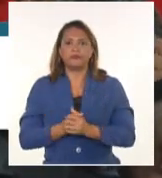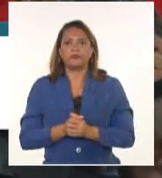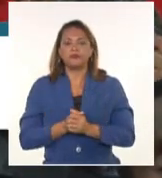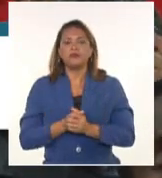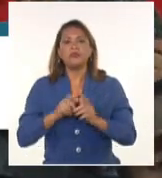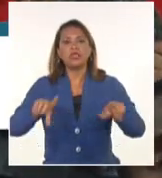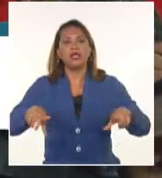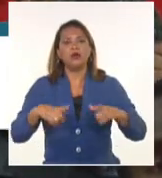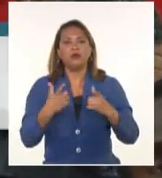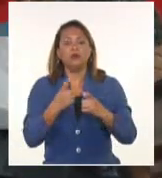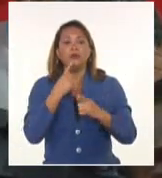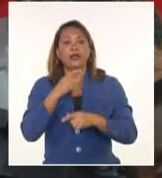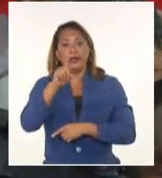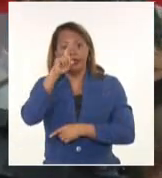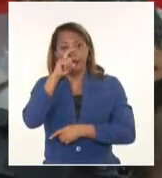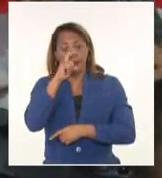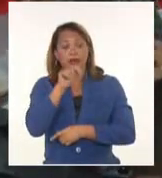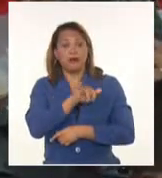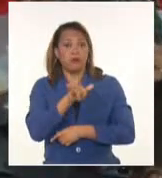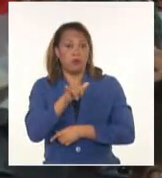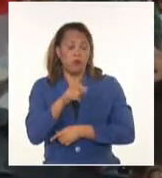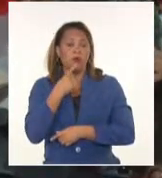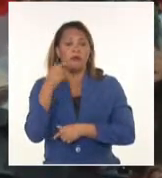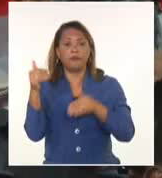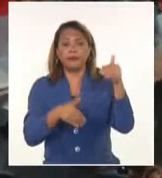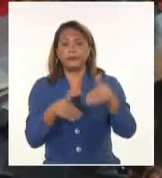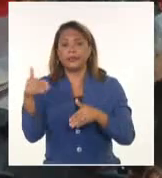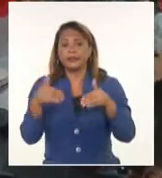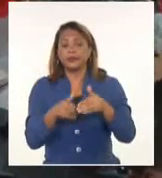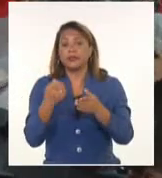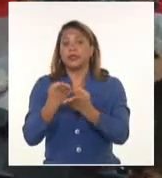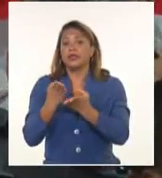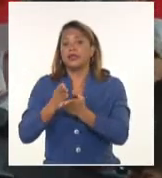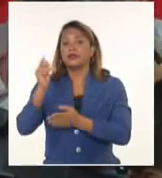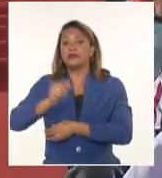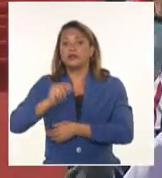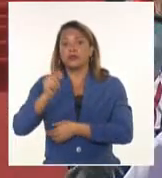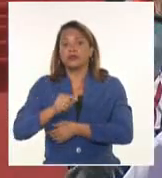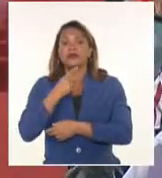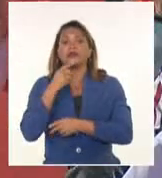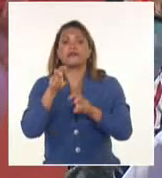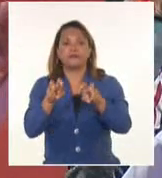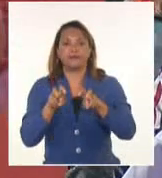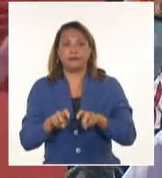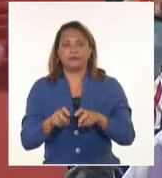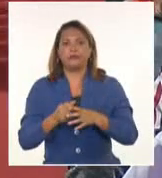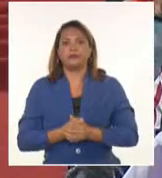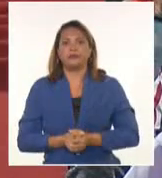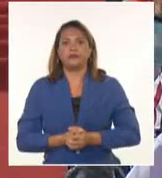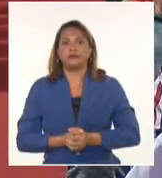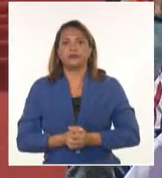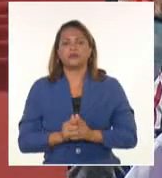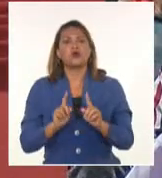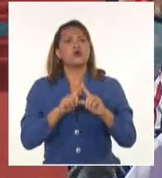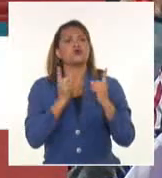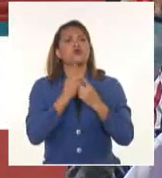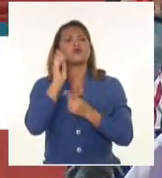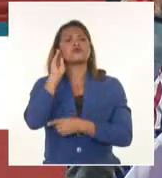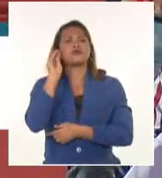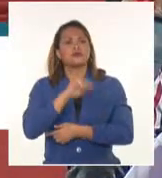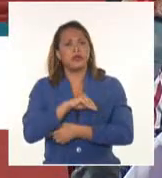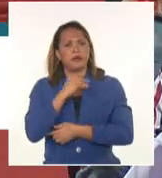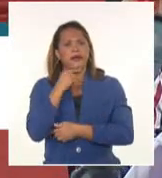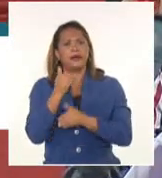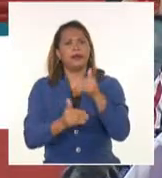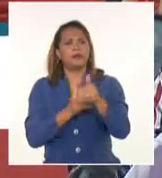ser electores, en la participación que tienen que tener los estudiantes en las asambleas. Todo el mundo conoce que es el